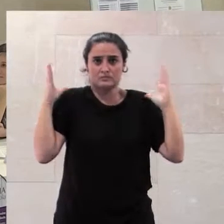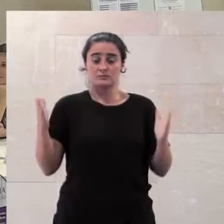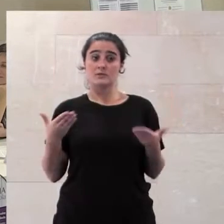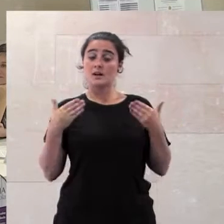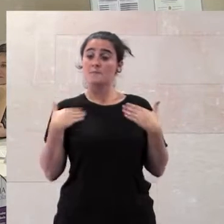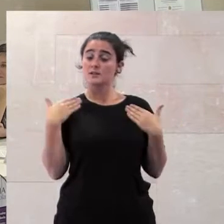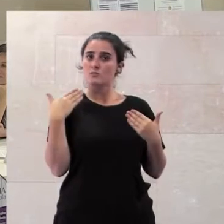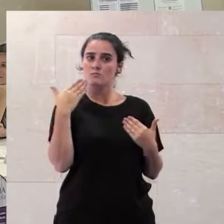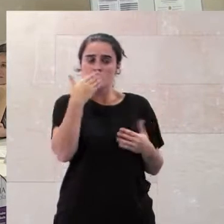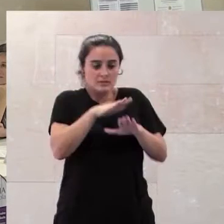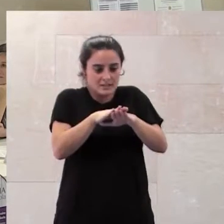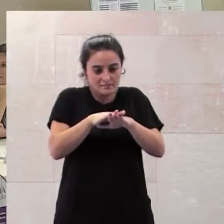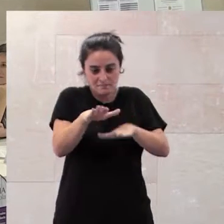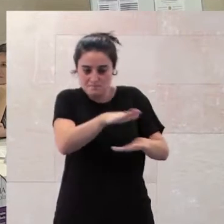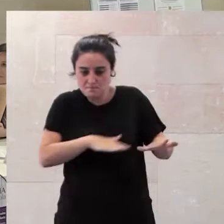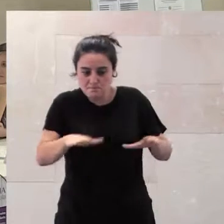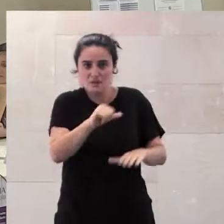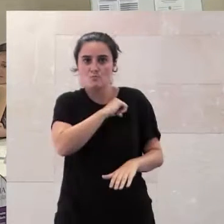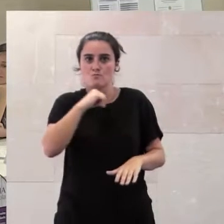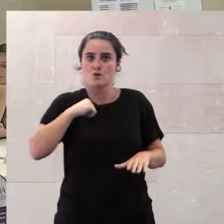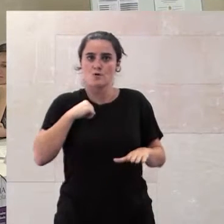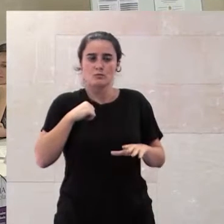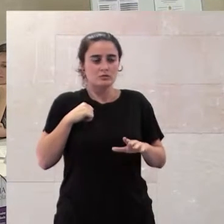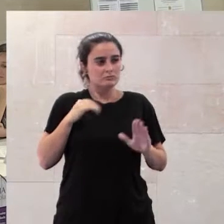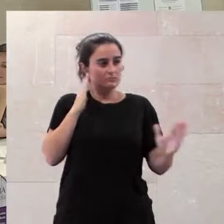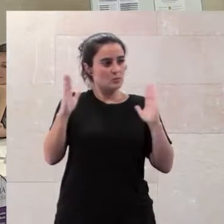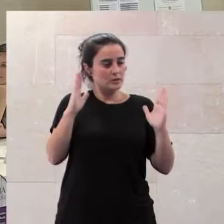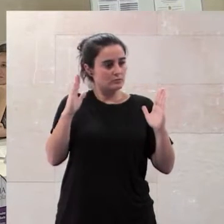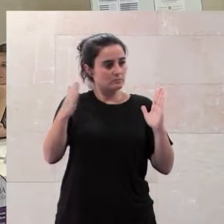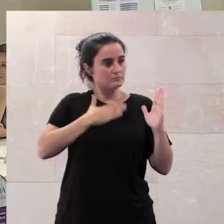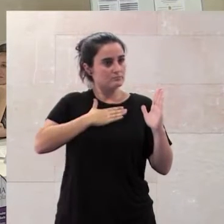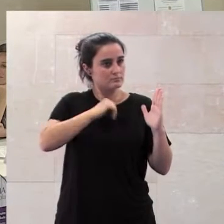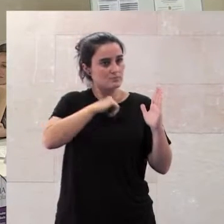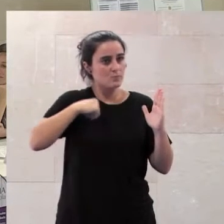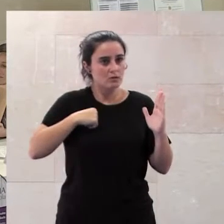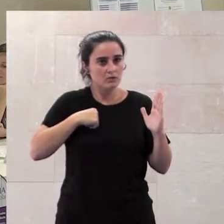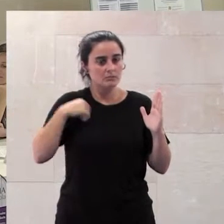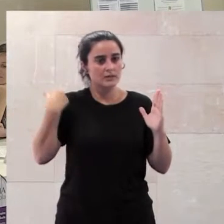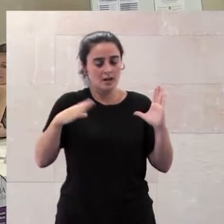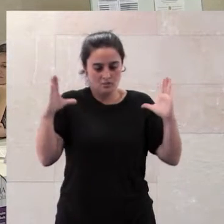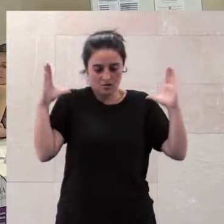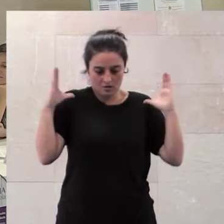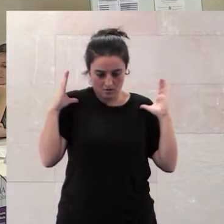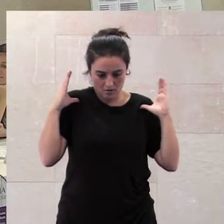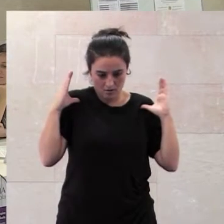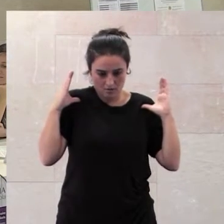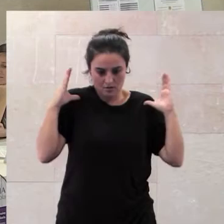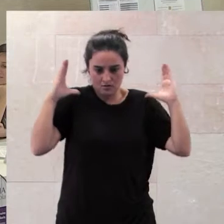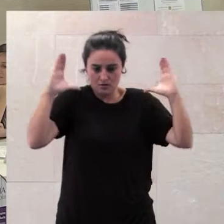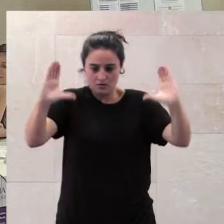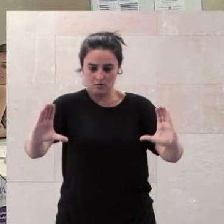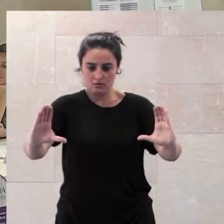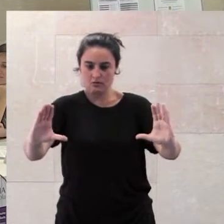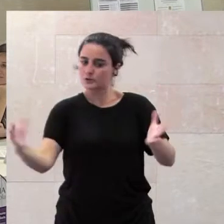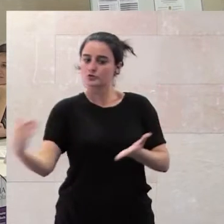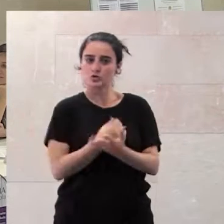repente era tener un espacio propio, no un espacio para ella, ese rato para ella, pero no para ella sola, sino que de repente esas piedras las analizábamos entre todas,